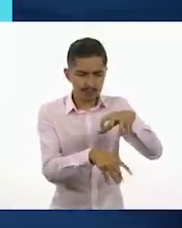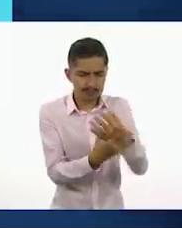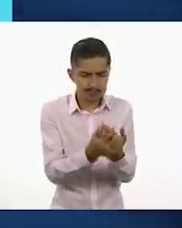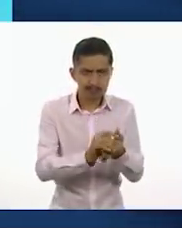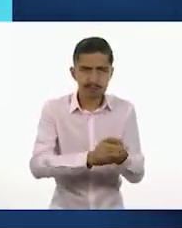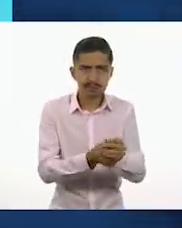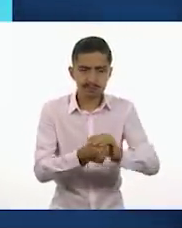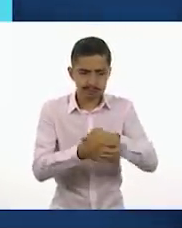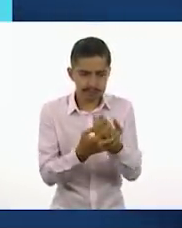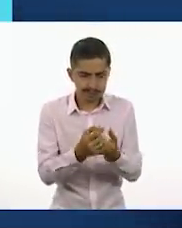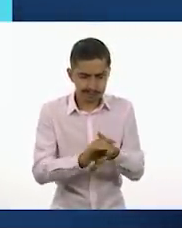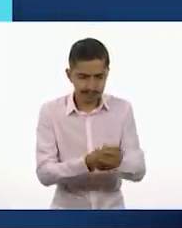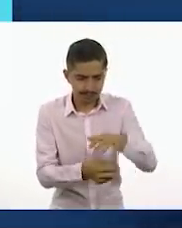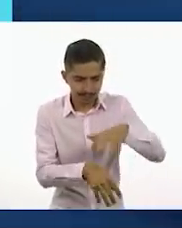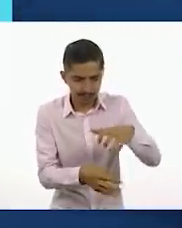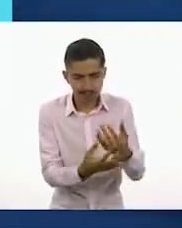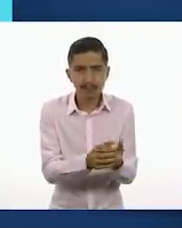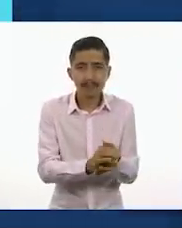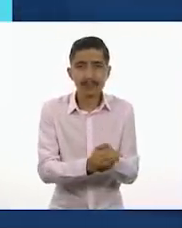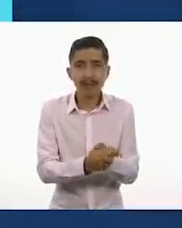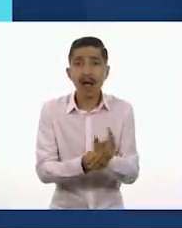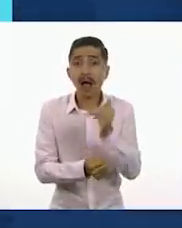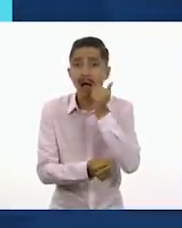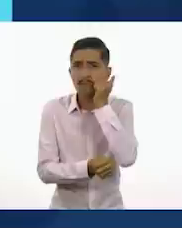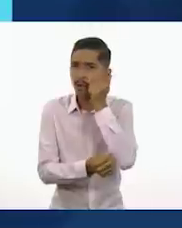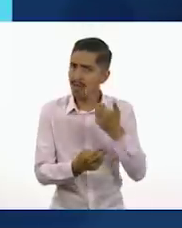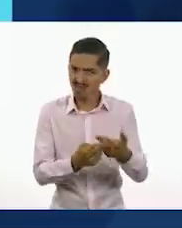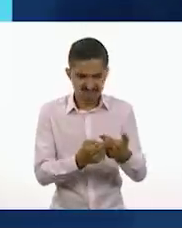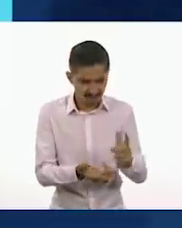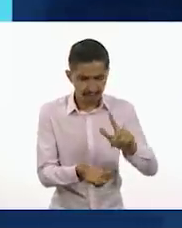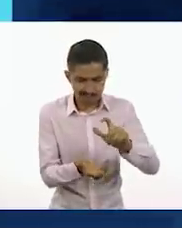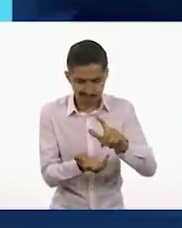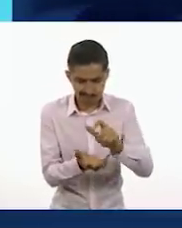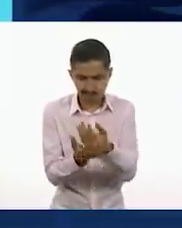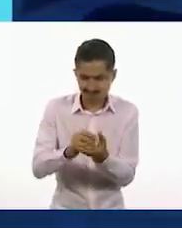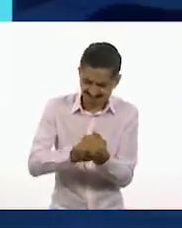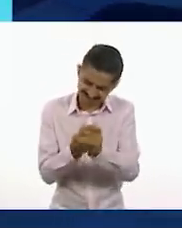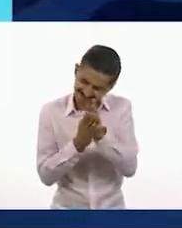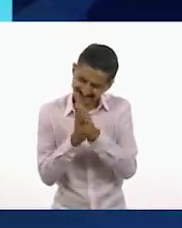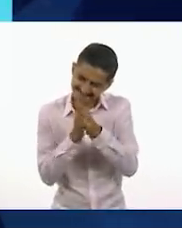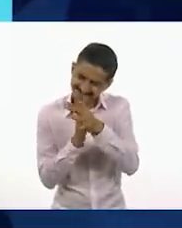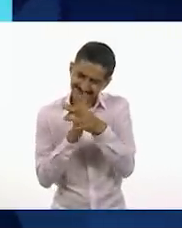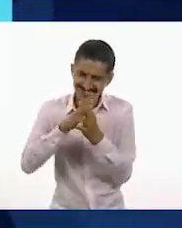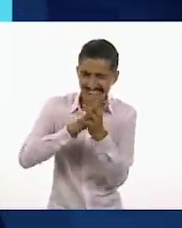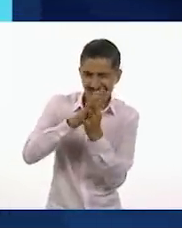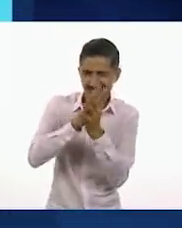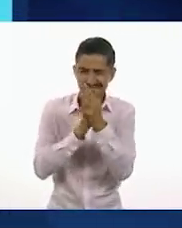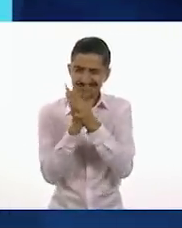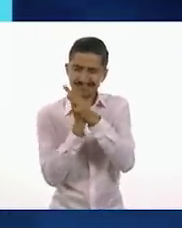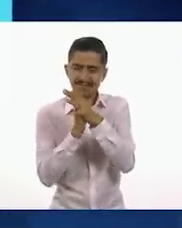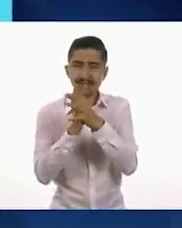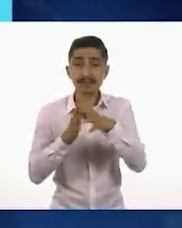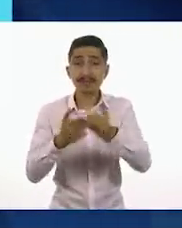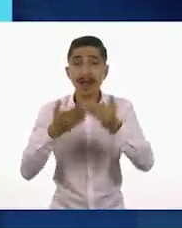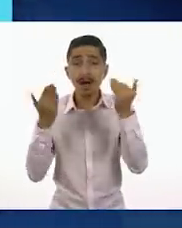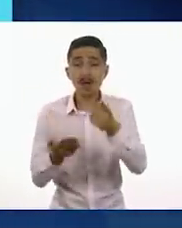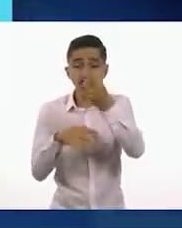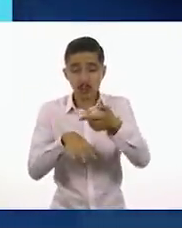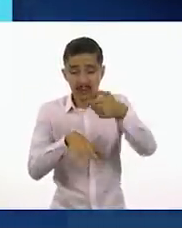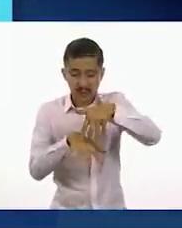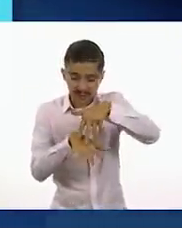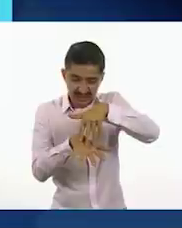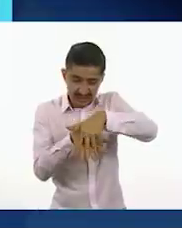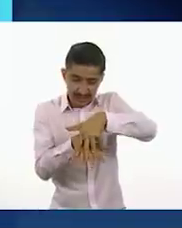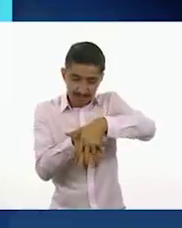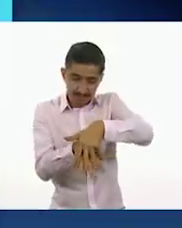manos. Usa suficiente jabón. Frota tus palmas una con la otra. Ahora, frota la palma